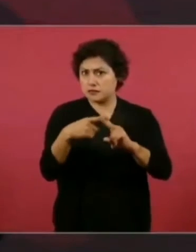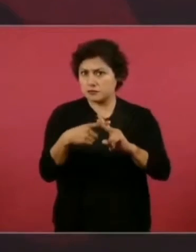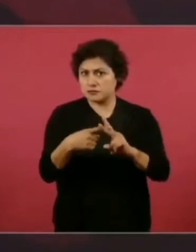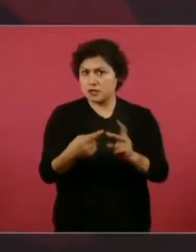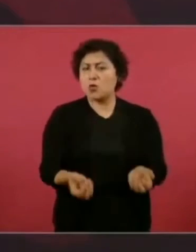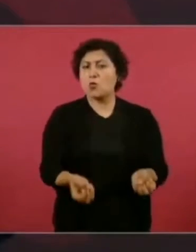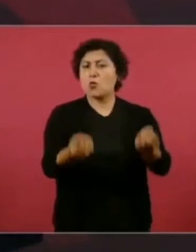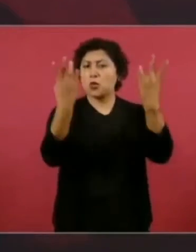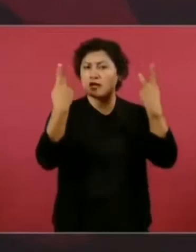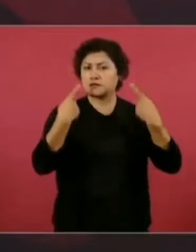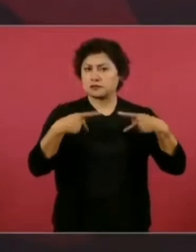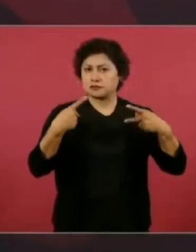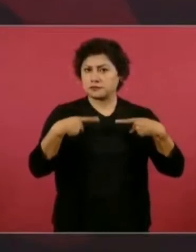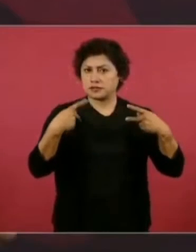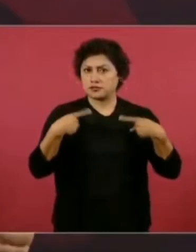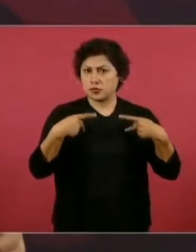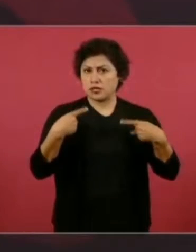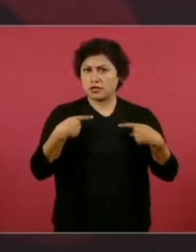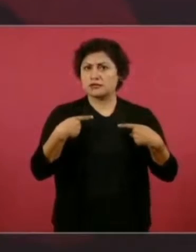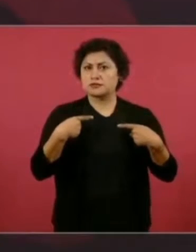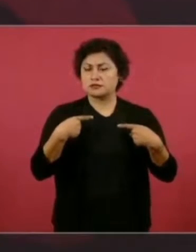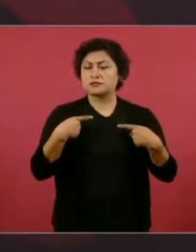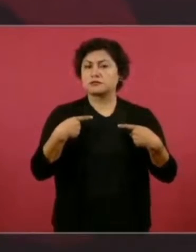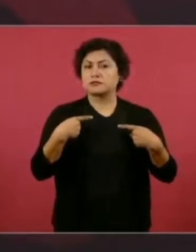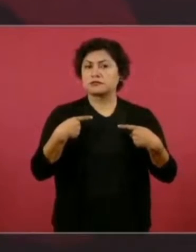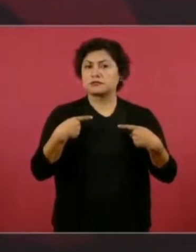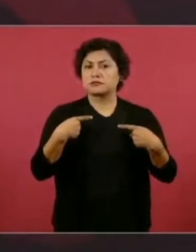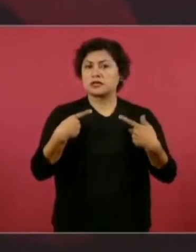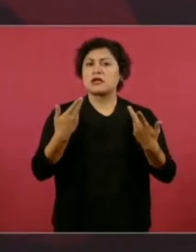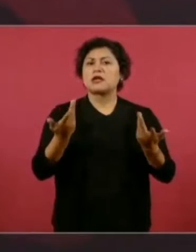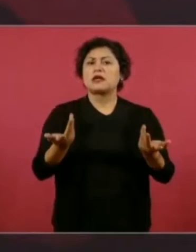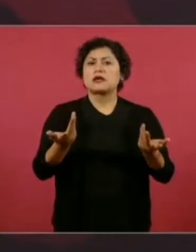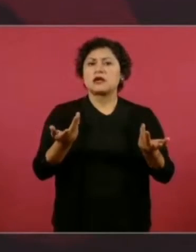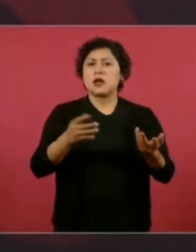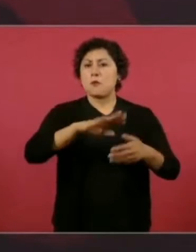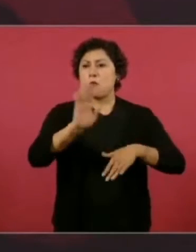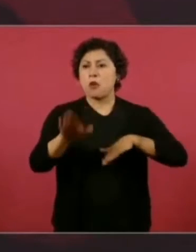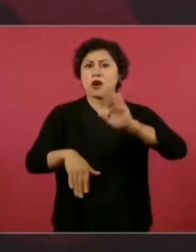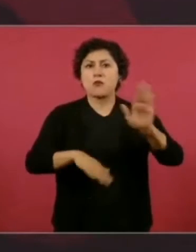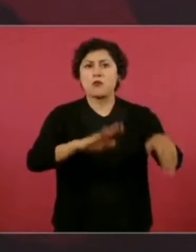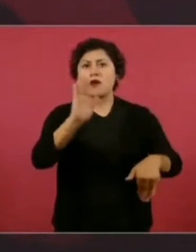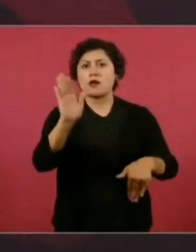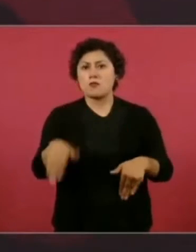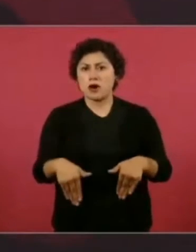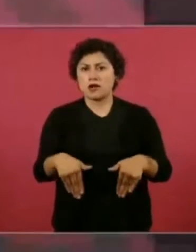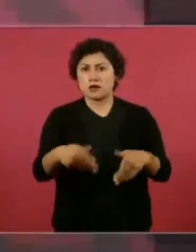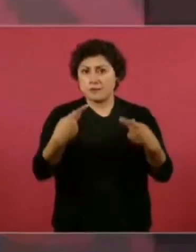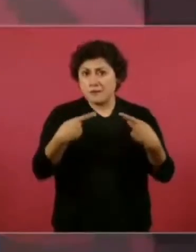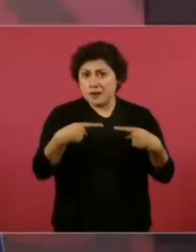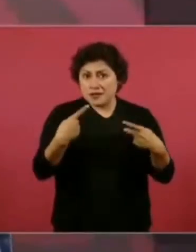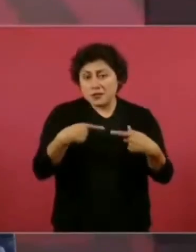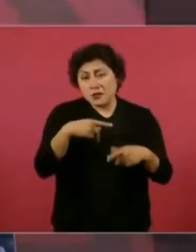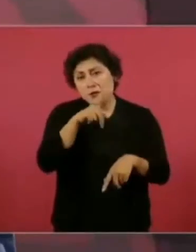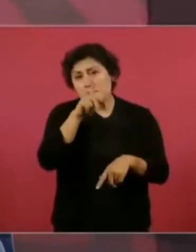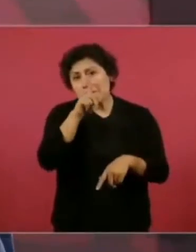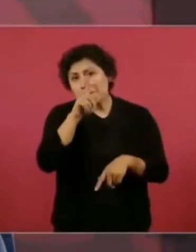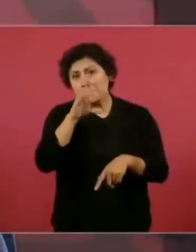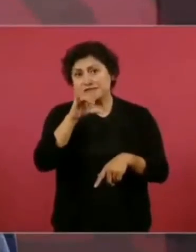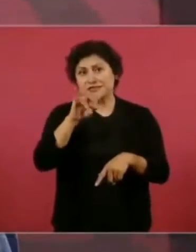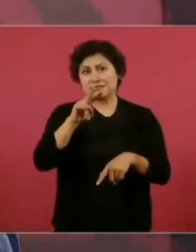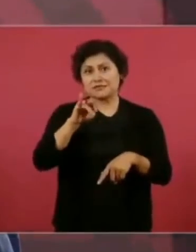los enfrentamientos los muertos que los heridos y